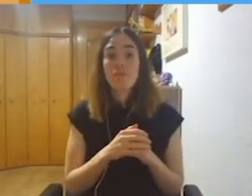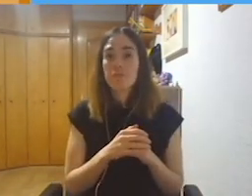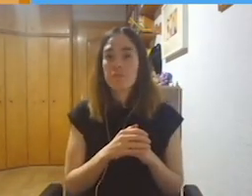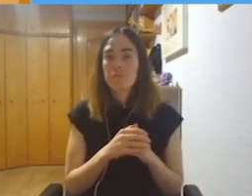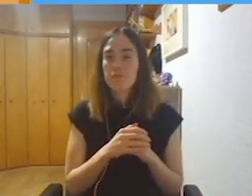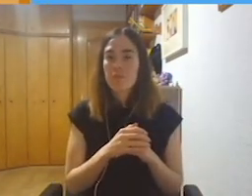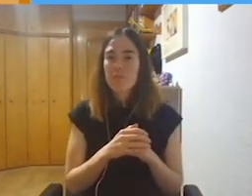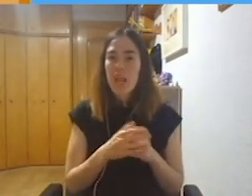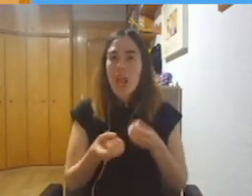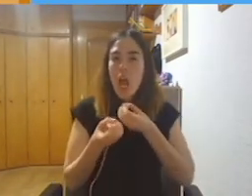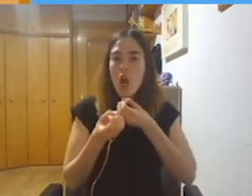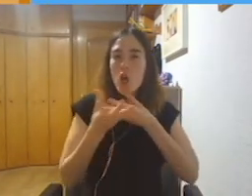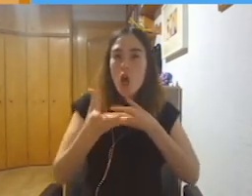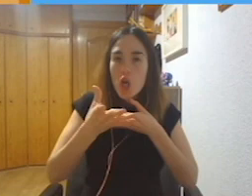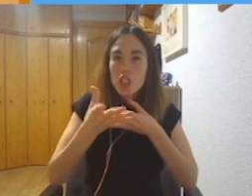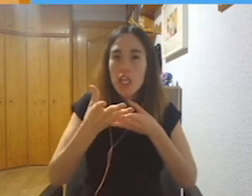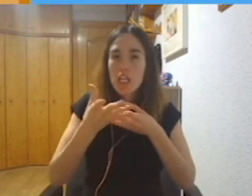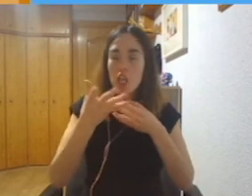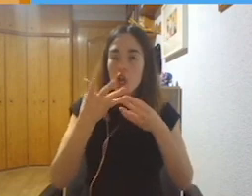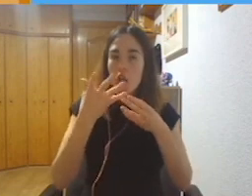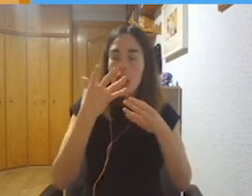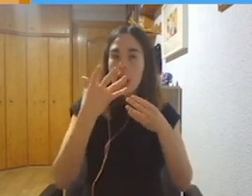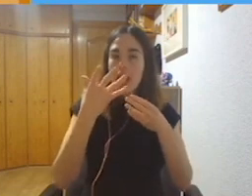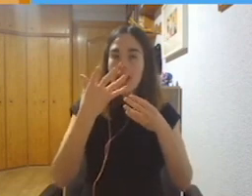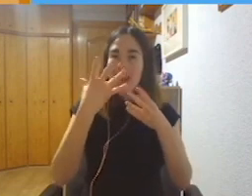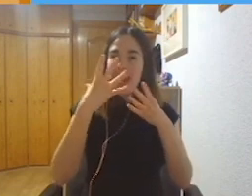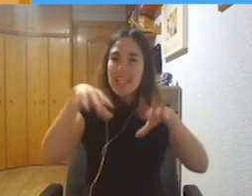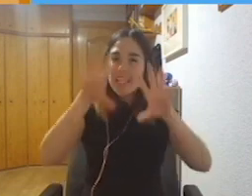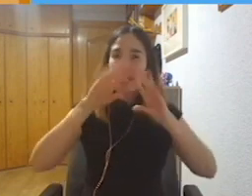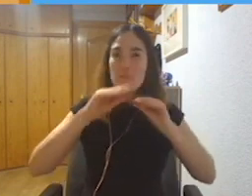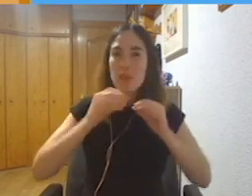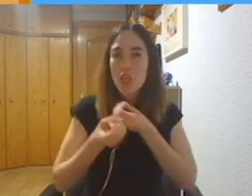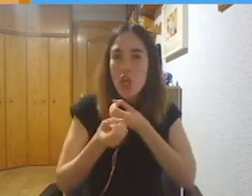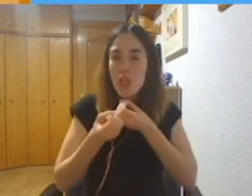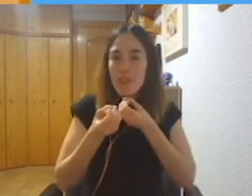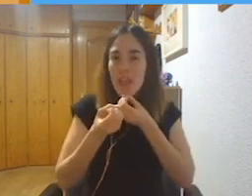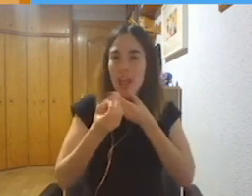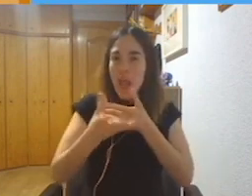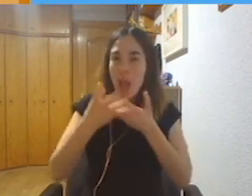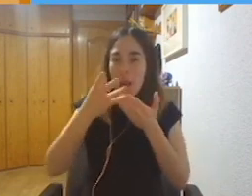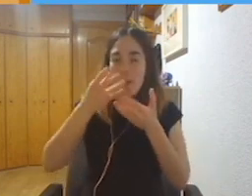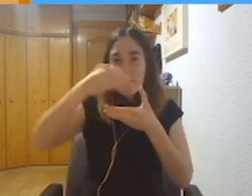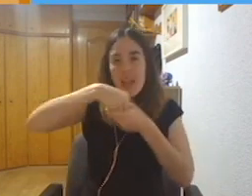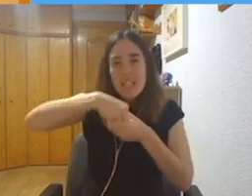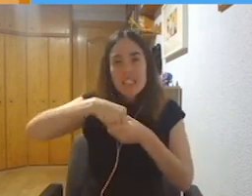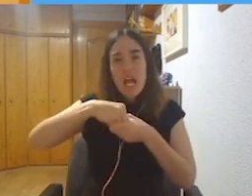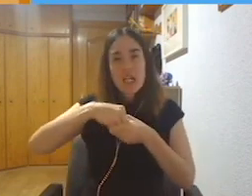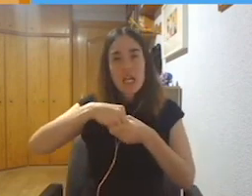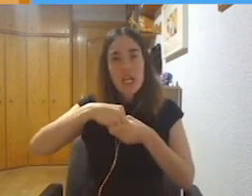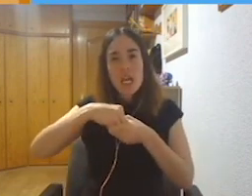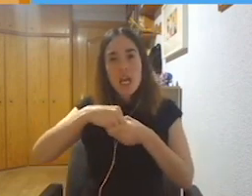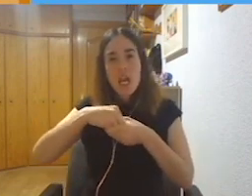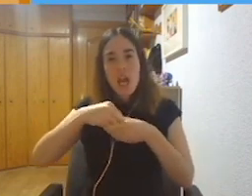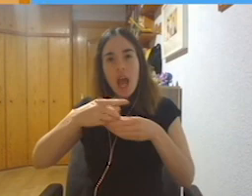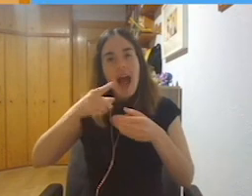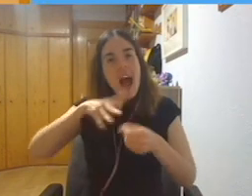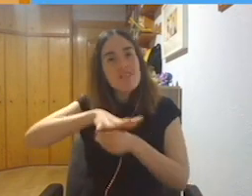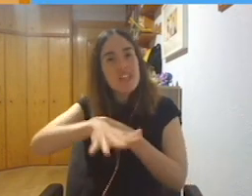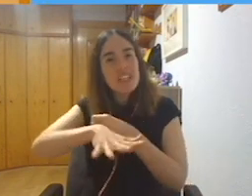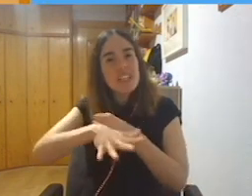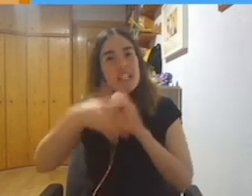en el contenido del mensaje, influye en la recepción del mensaje, que te